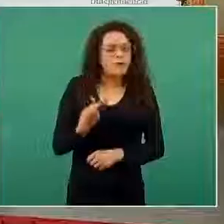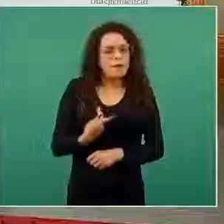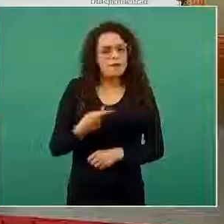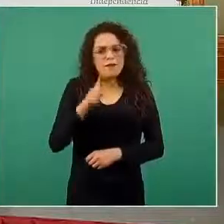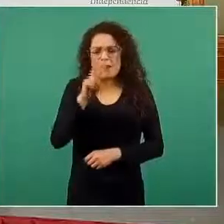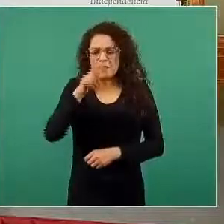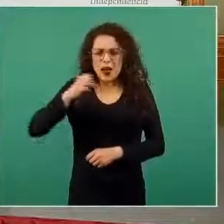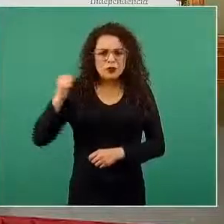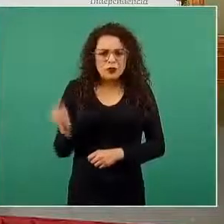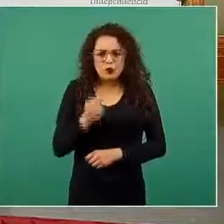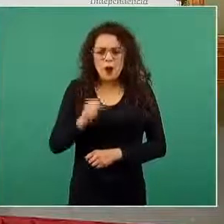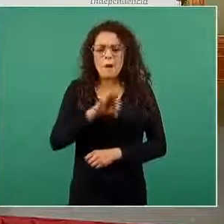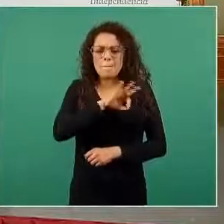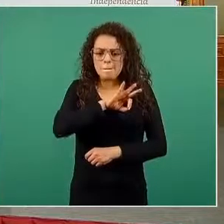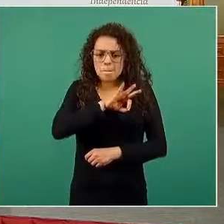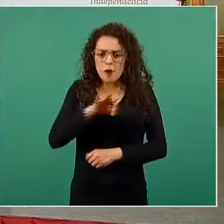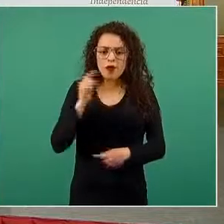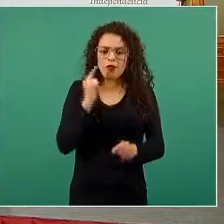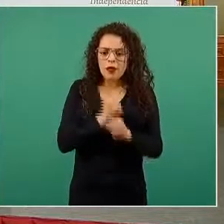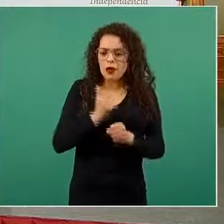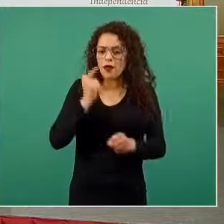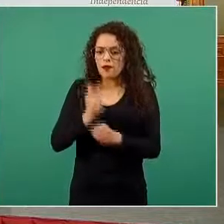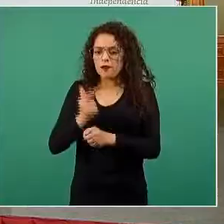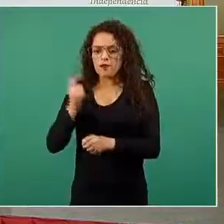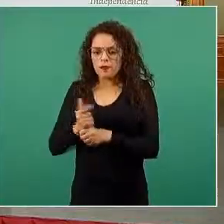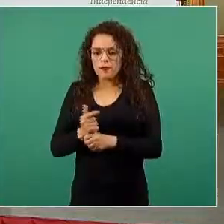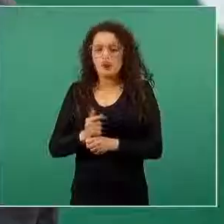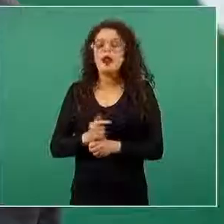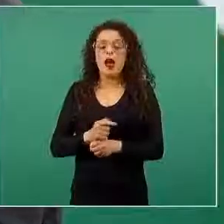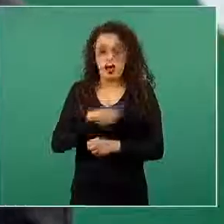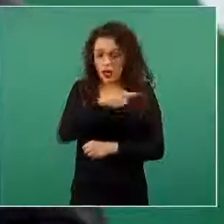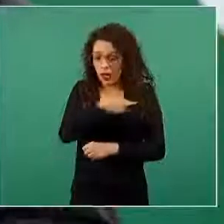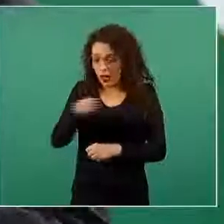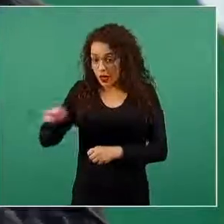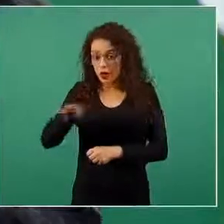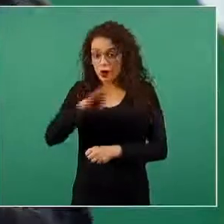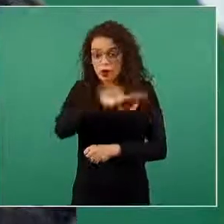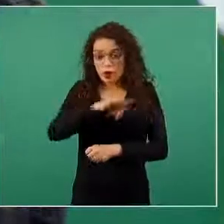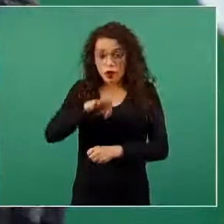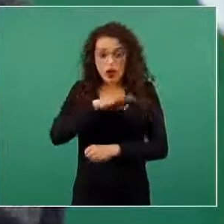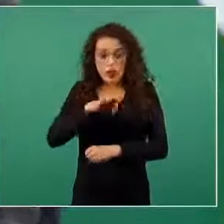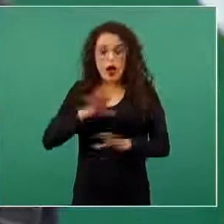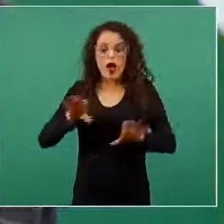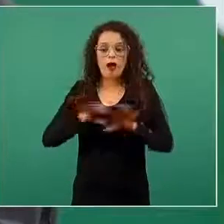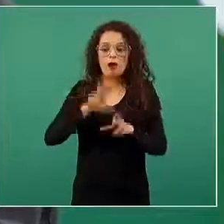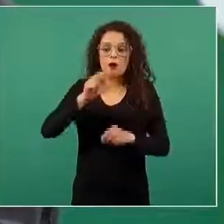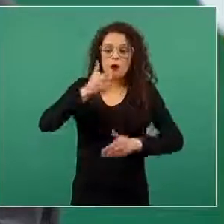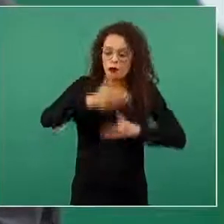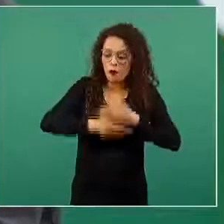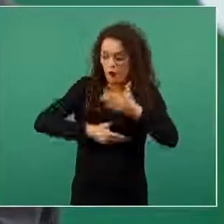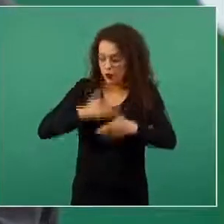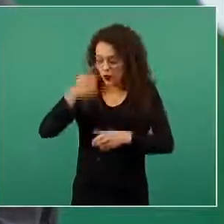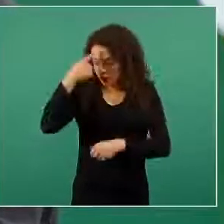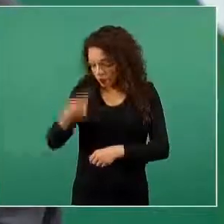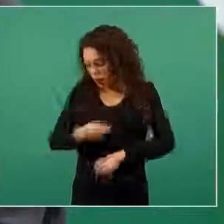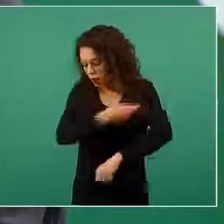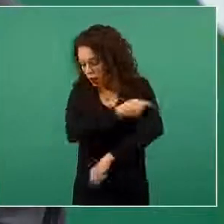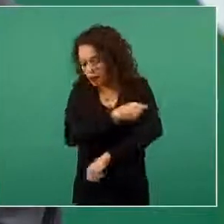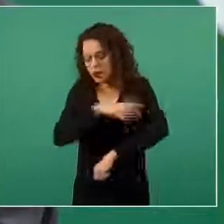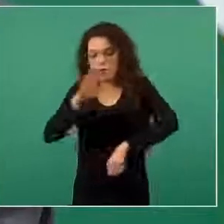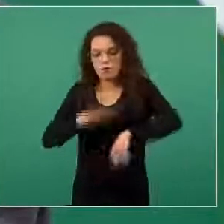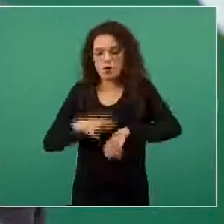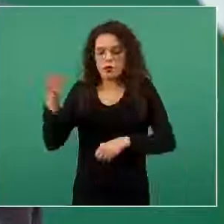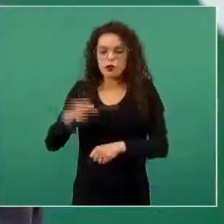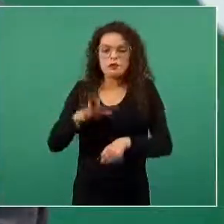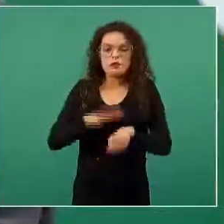permitido identificar cada vez áreas de mayor oportunidad que, conforme van avanzando los procesos de vacunación, se vuelve mucho más